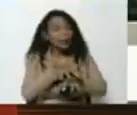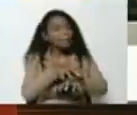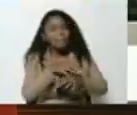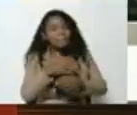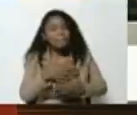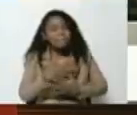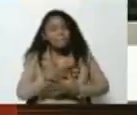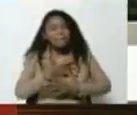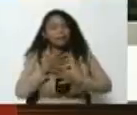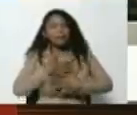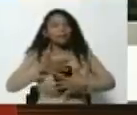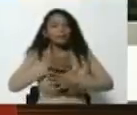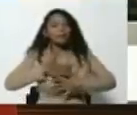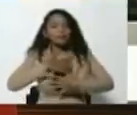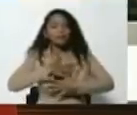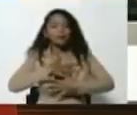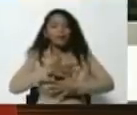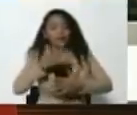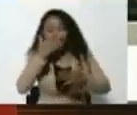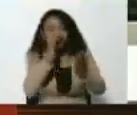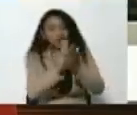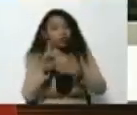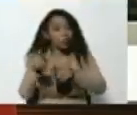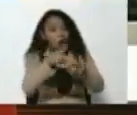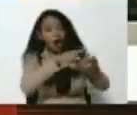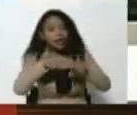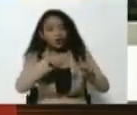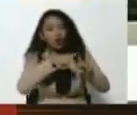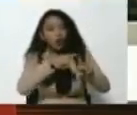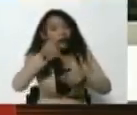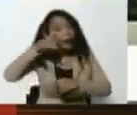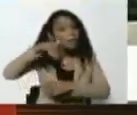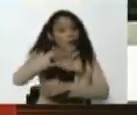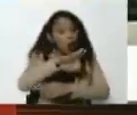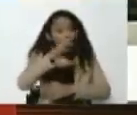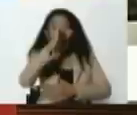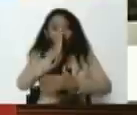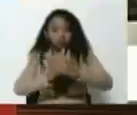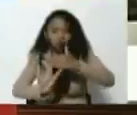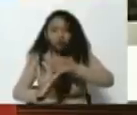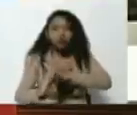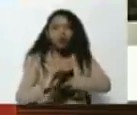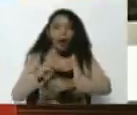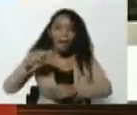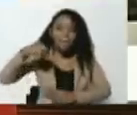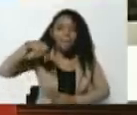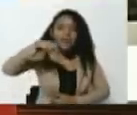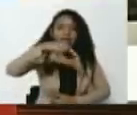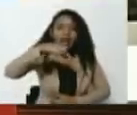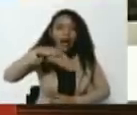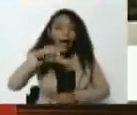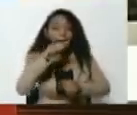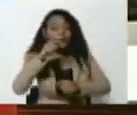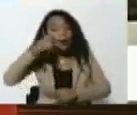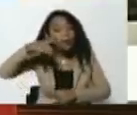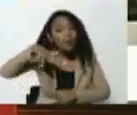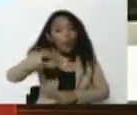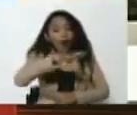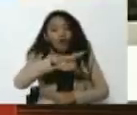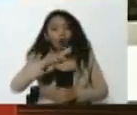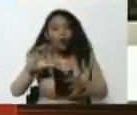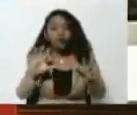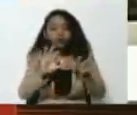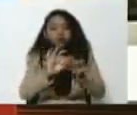satisfacción frente a todos ellos es que el pueblo humilde de a pie, ese pueblo que se une en la